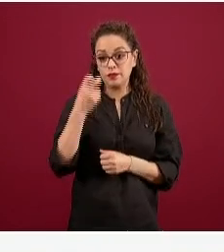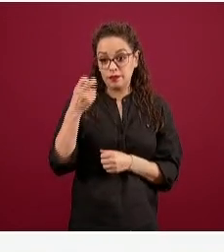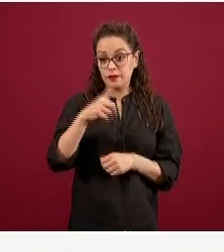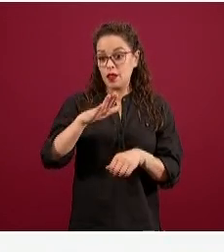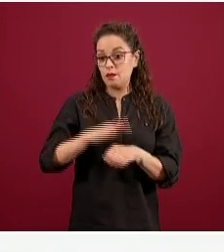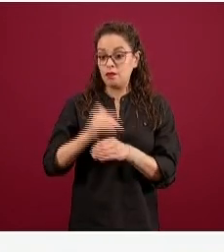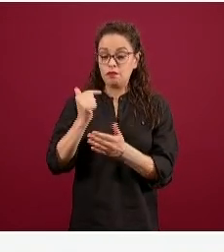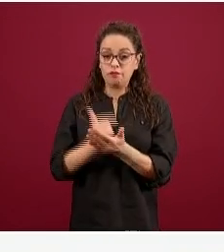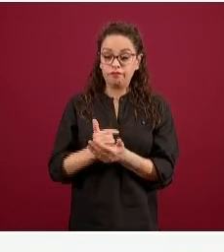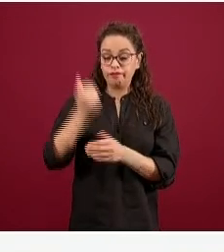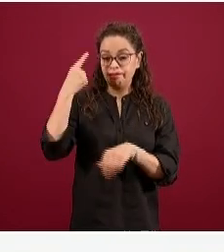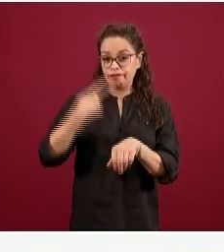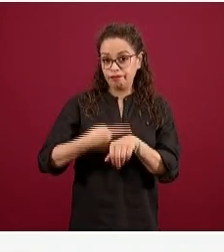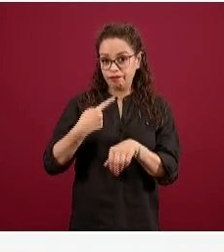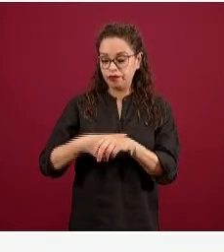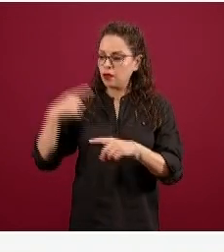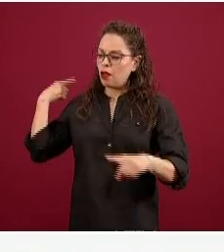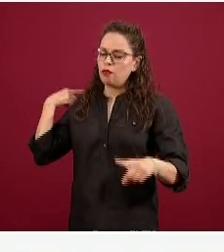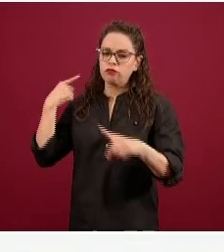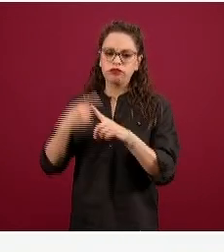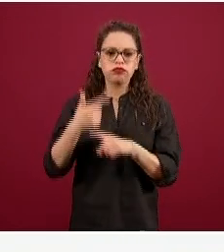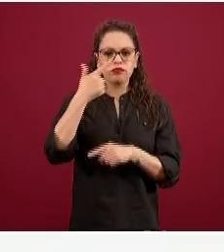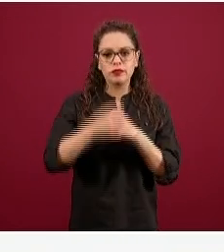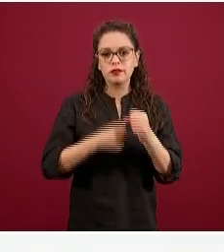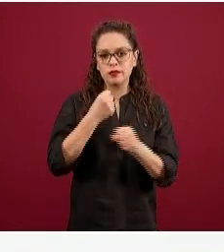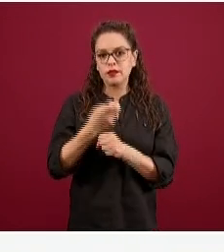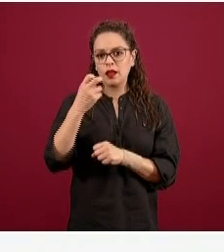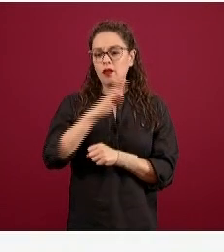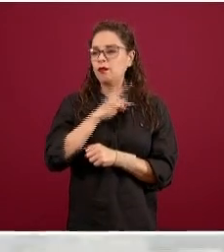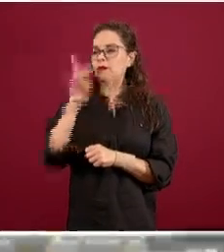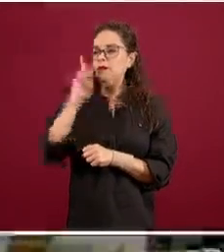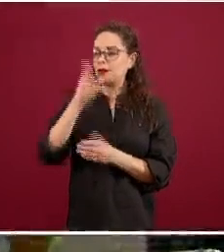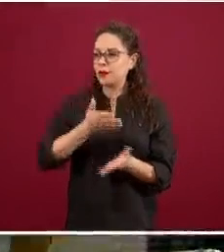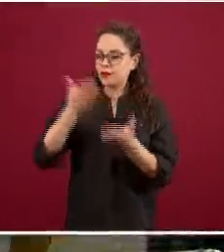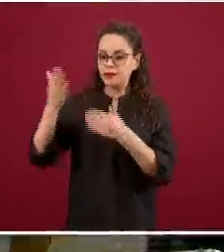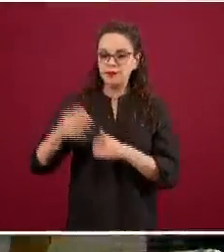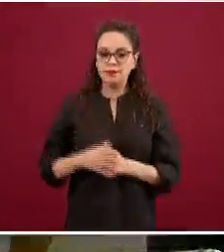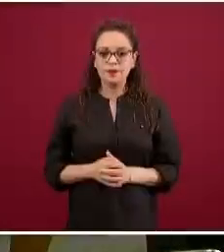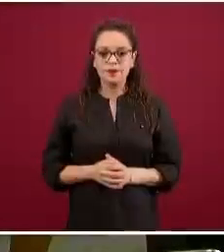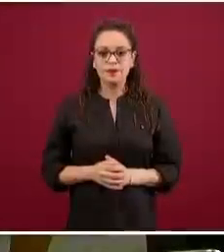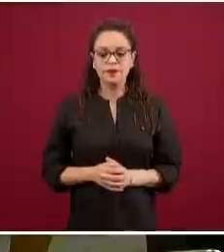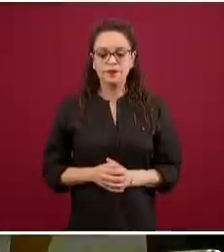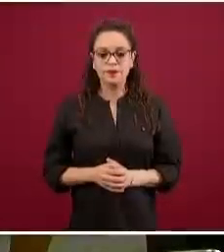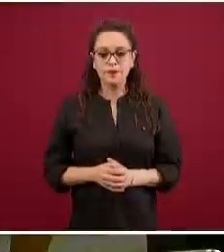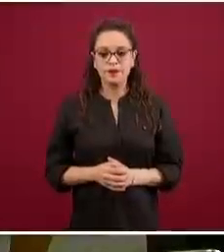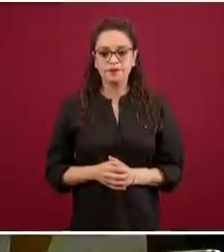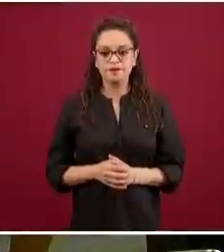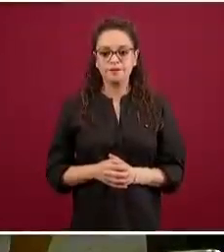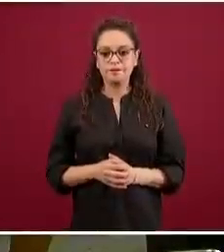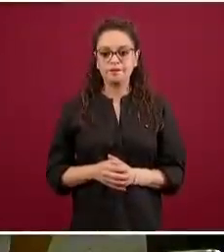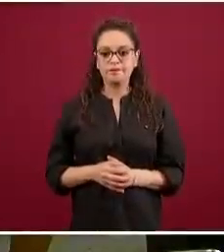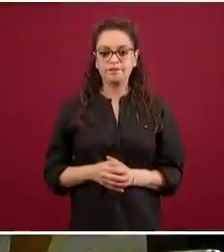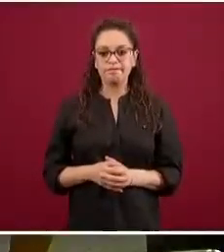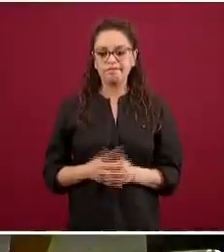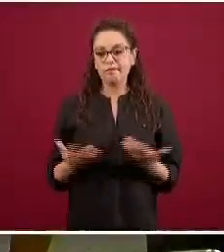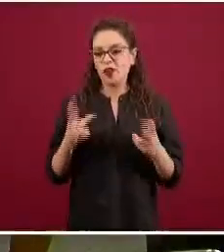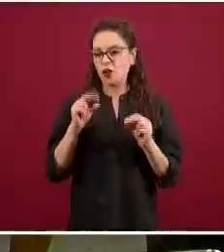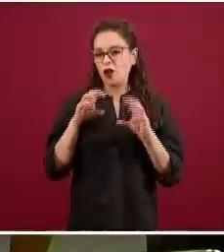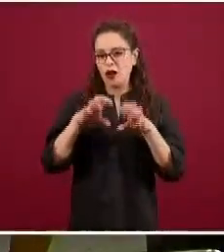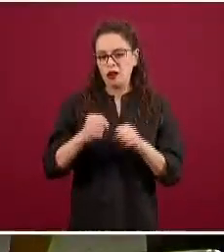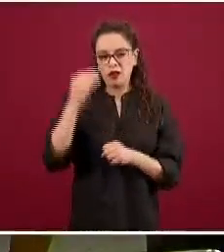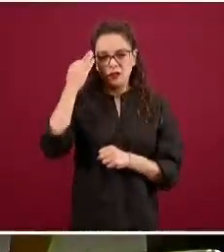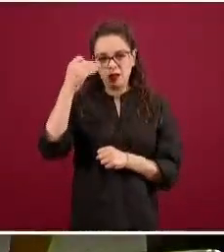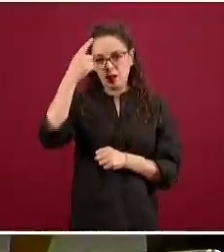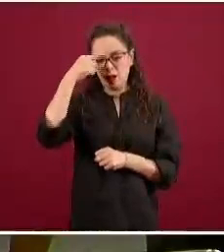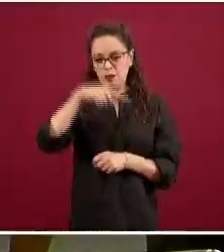años. Esa es la lógica, canal endémico. Hoy no nos va a dar tiempo de mostrarles los detalles, pero la